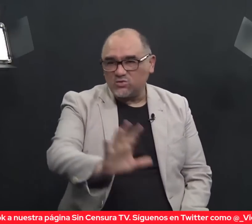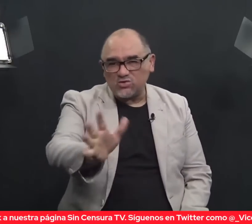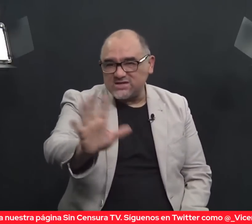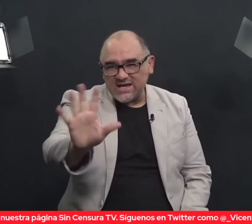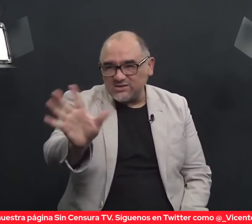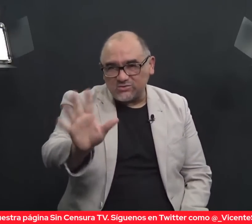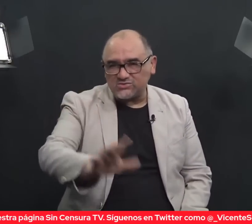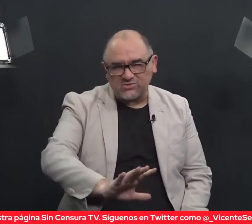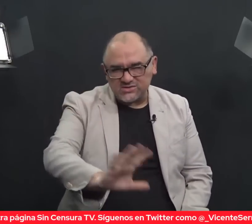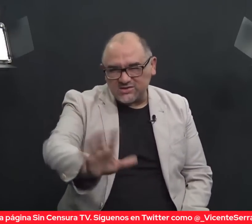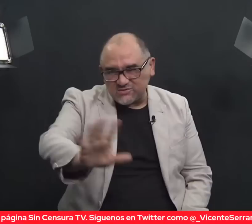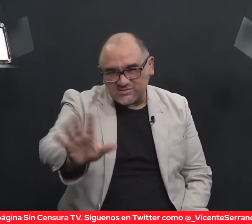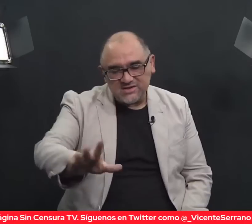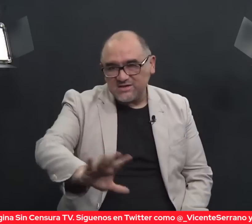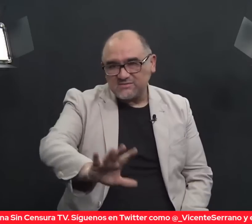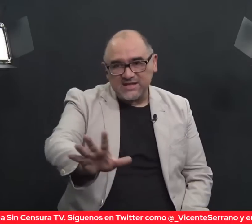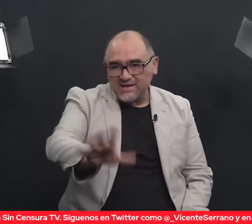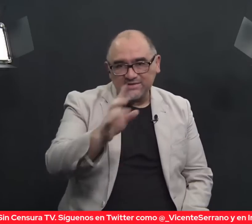grupo,